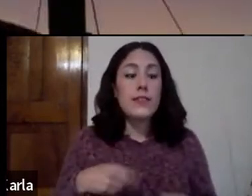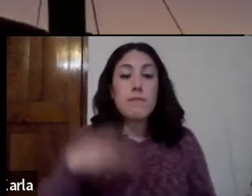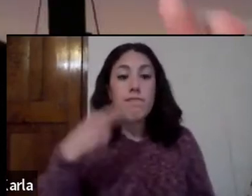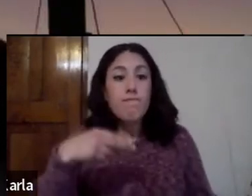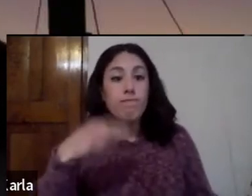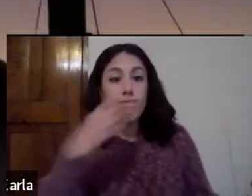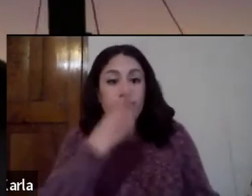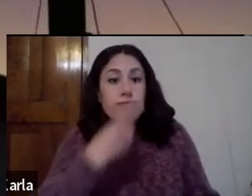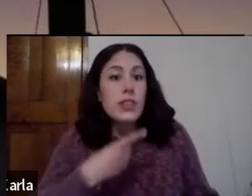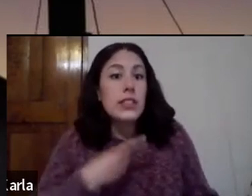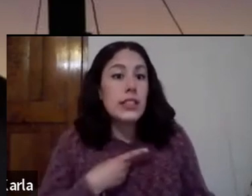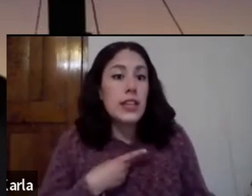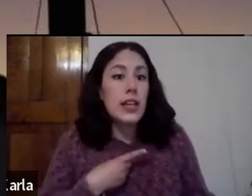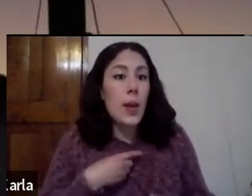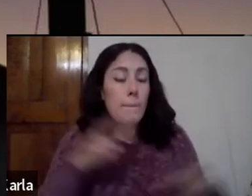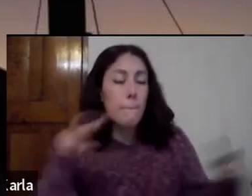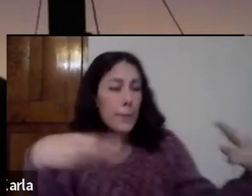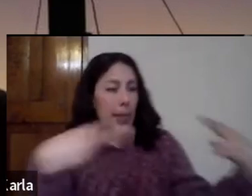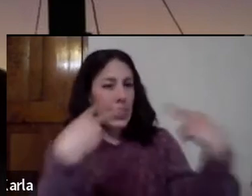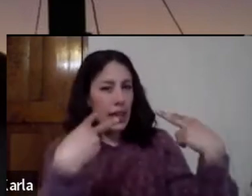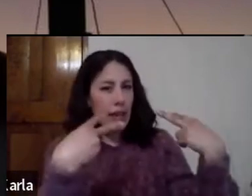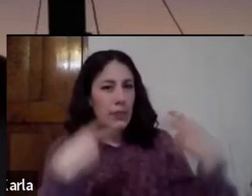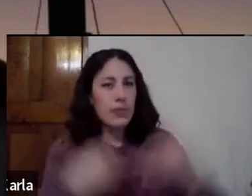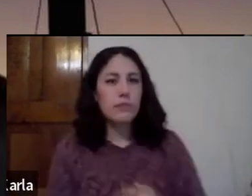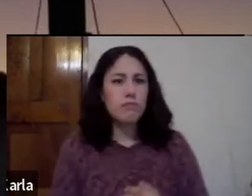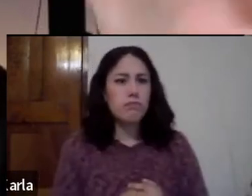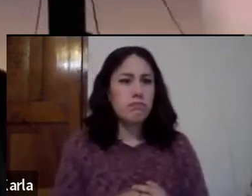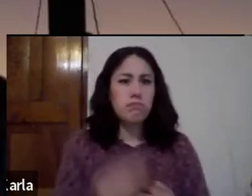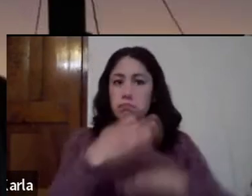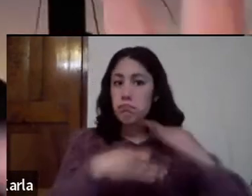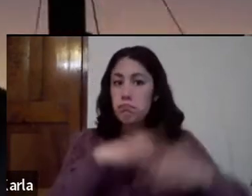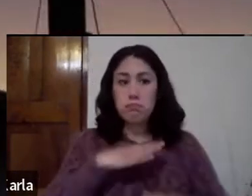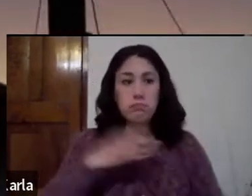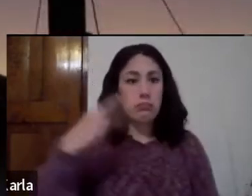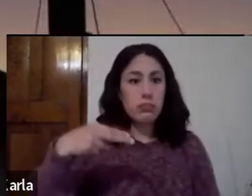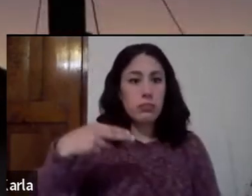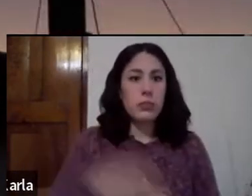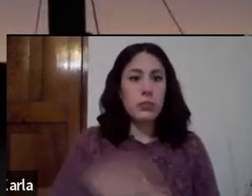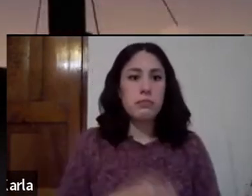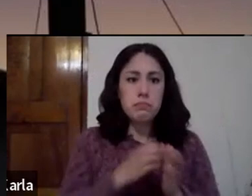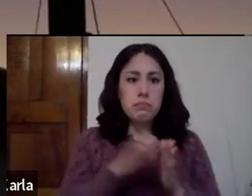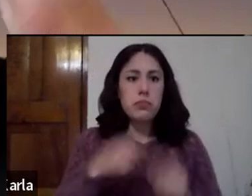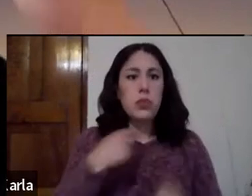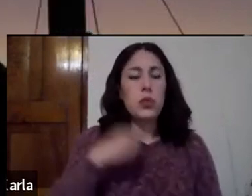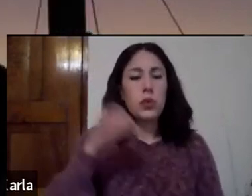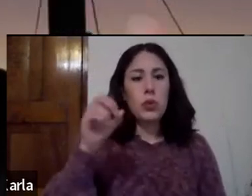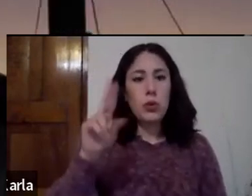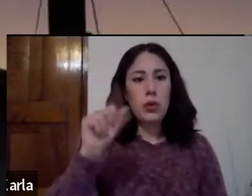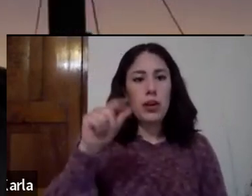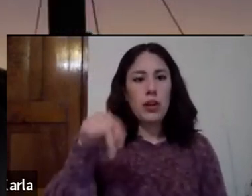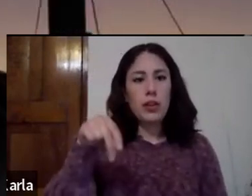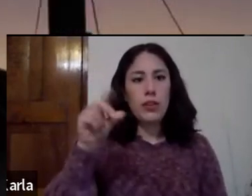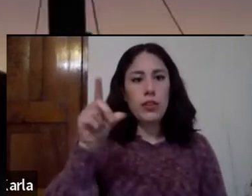Todos aquí tenemos un nombre. Me llamo Orlando, tenemos una compañera hermana, Melina, tenemos a